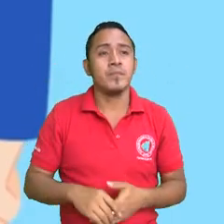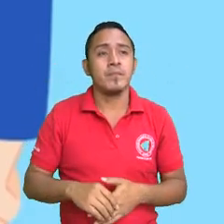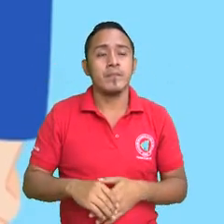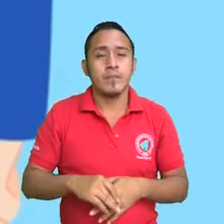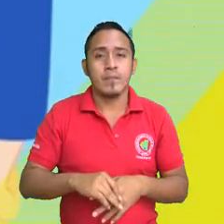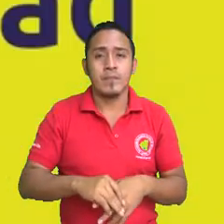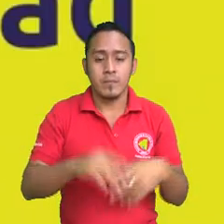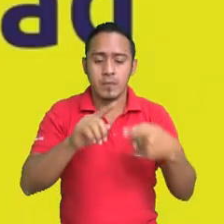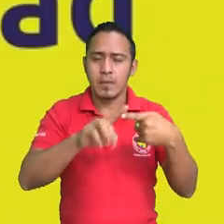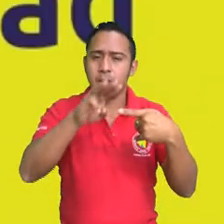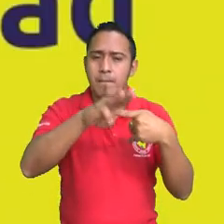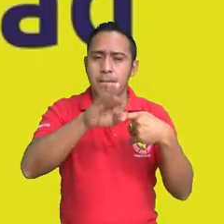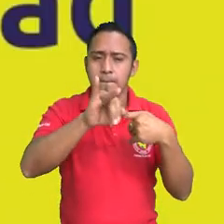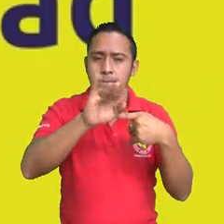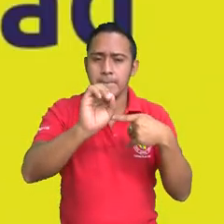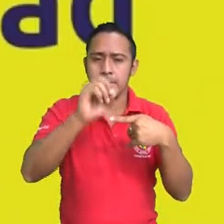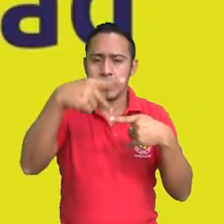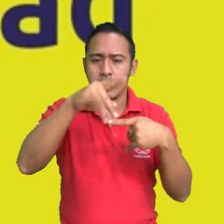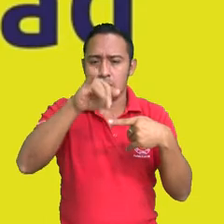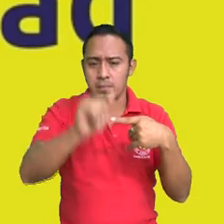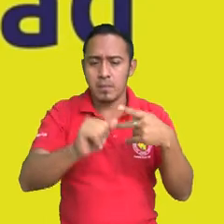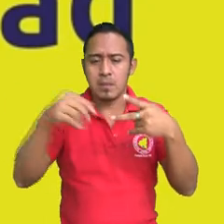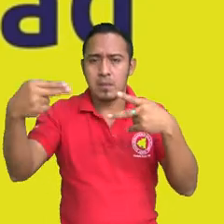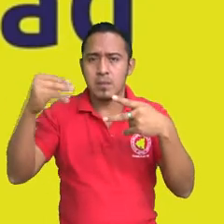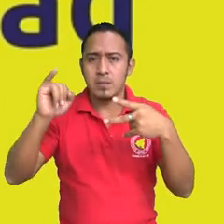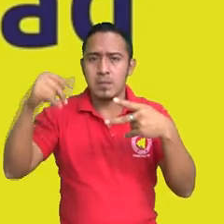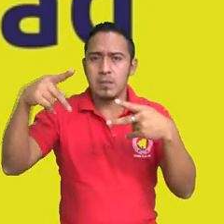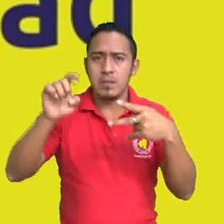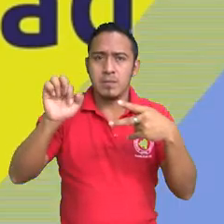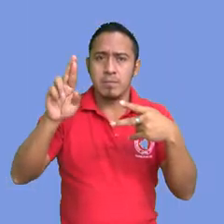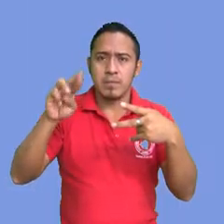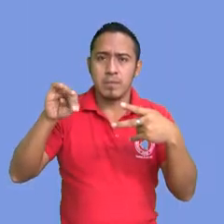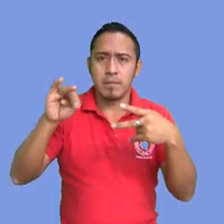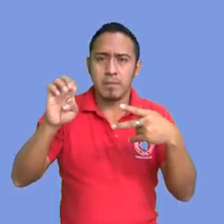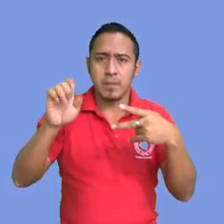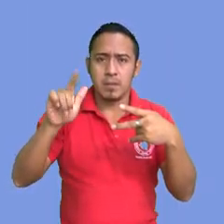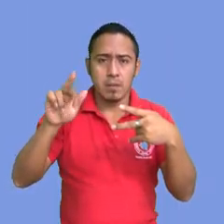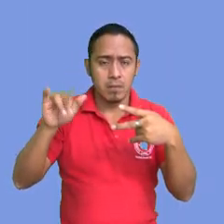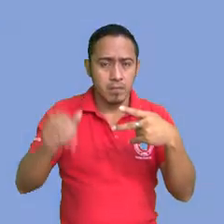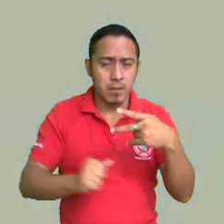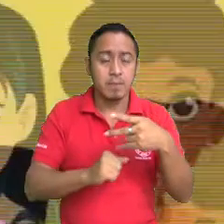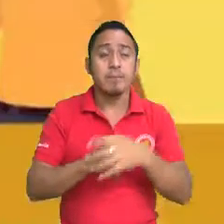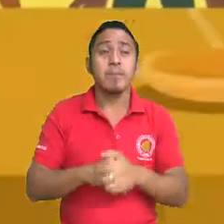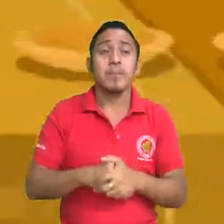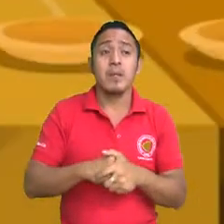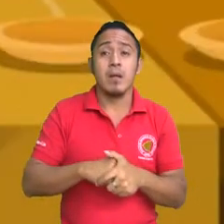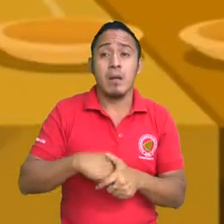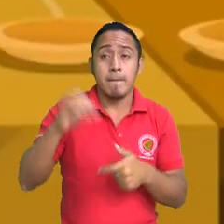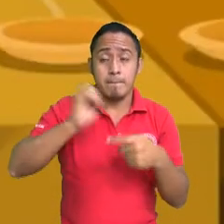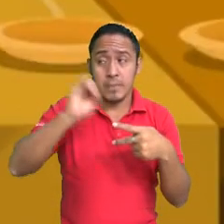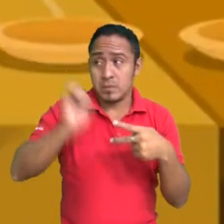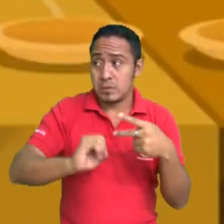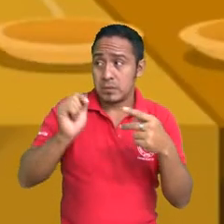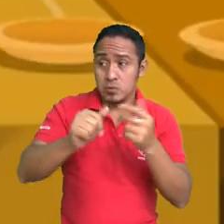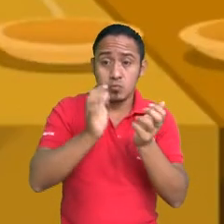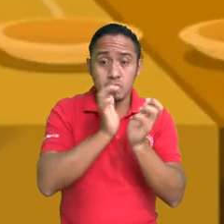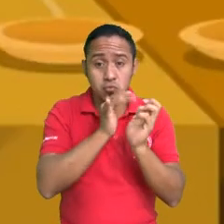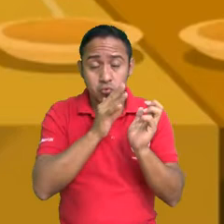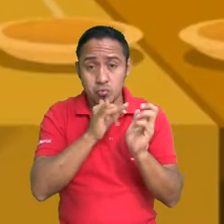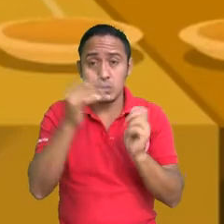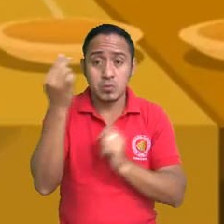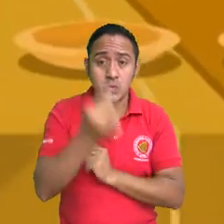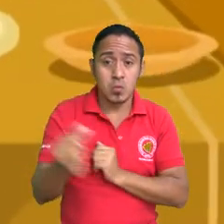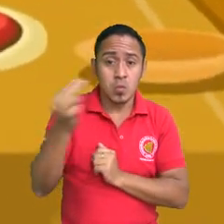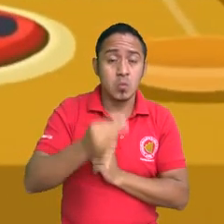Miopía, hipermetropía. Eso debe tener en cuenta el padre de familia. Hablando que el número de infantes